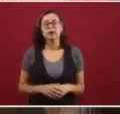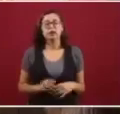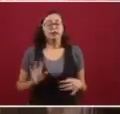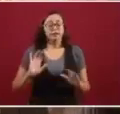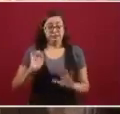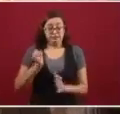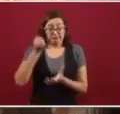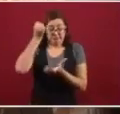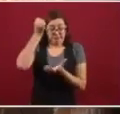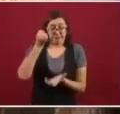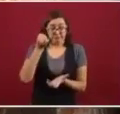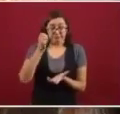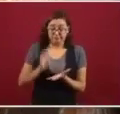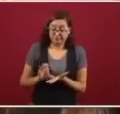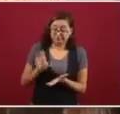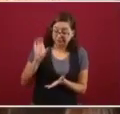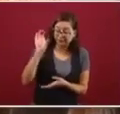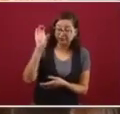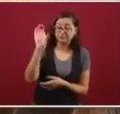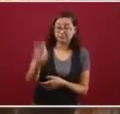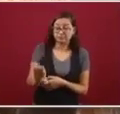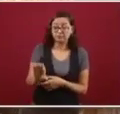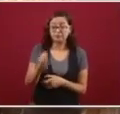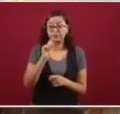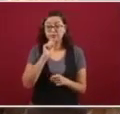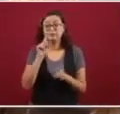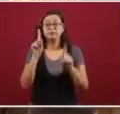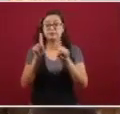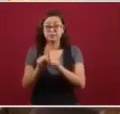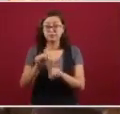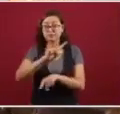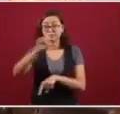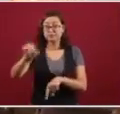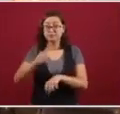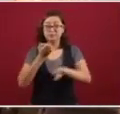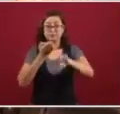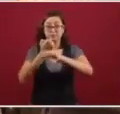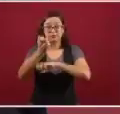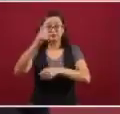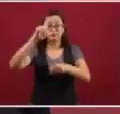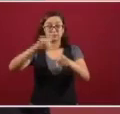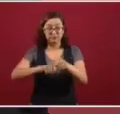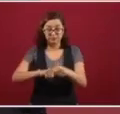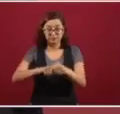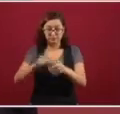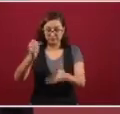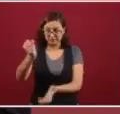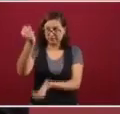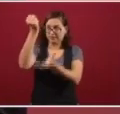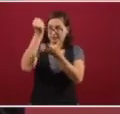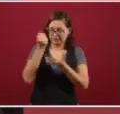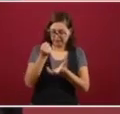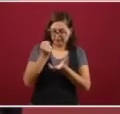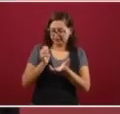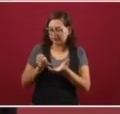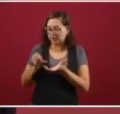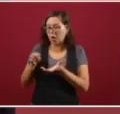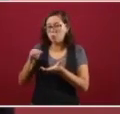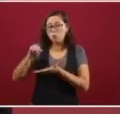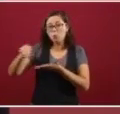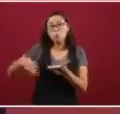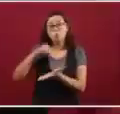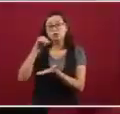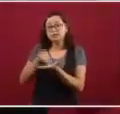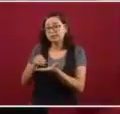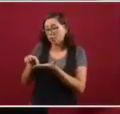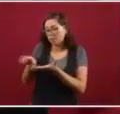participaciones tienen que llegar también a los municipios, un porcentaje de esas participaciones.